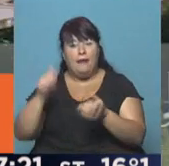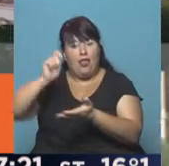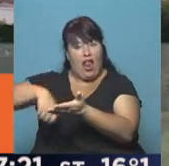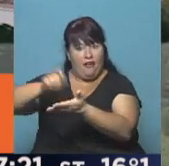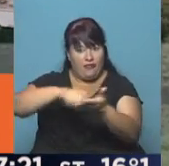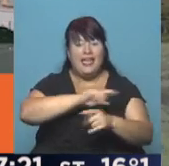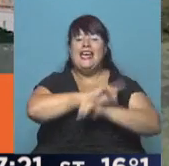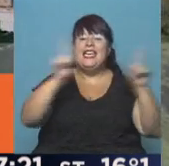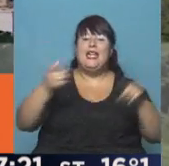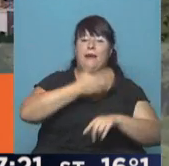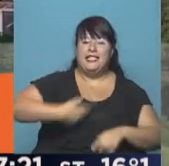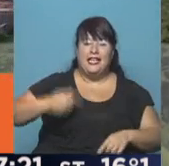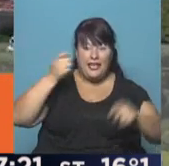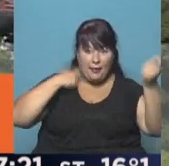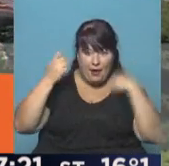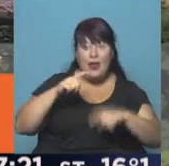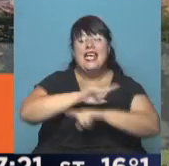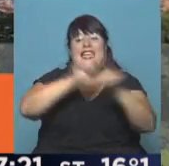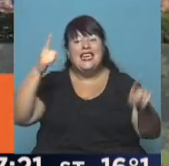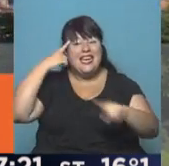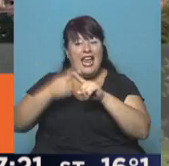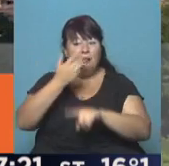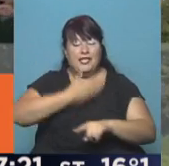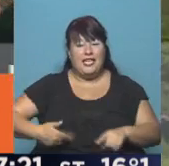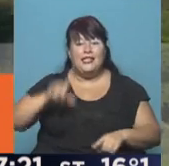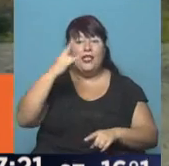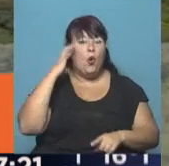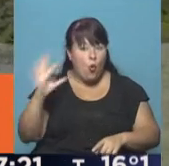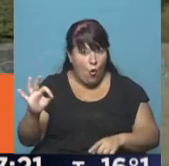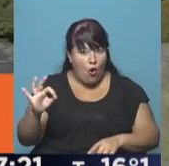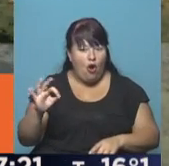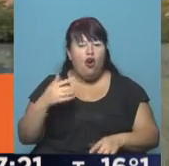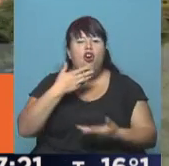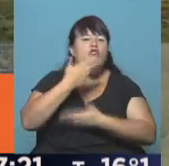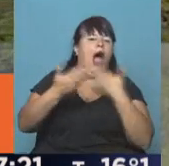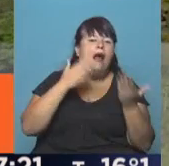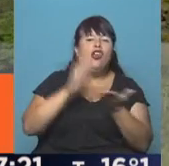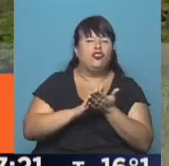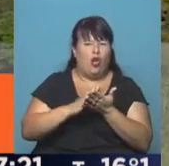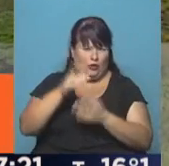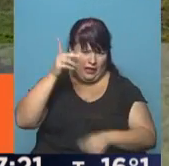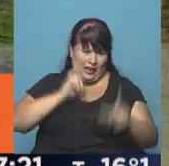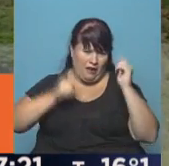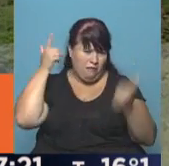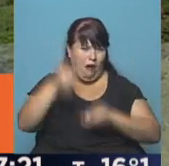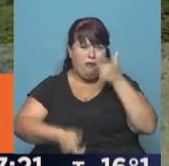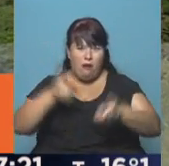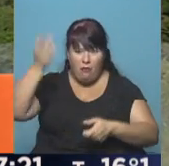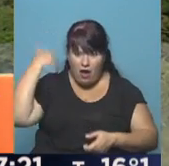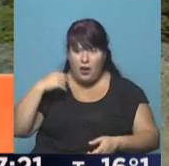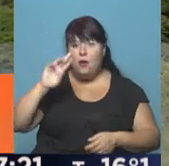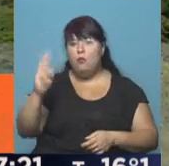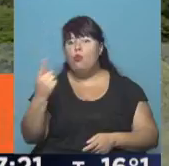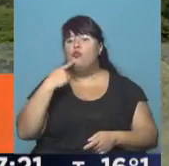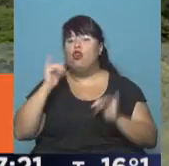referéndum, ni el presidente Cartes, ni el expresidente Fernando Lugo se han pronunciado sobre la brutal represión que mató